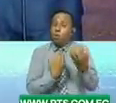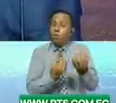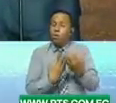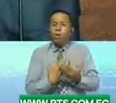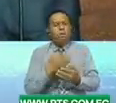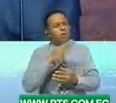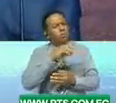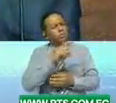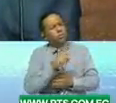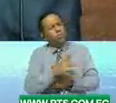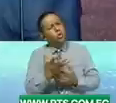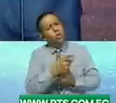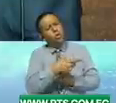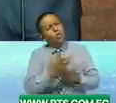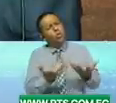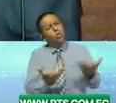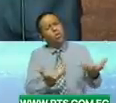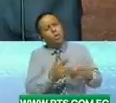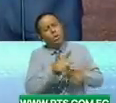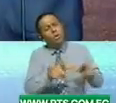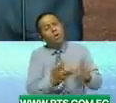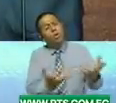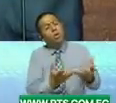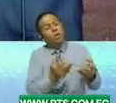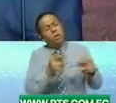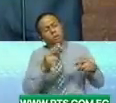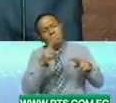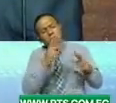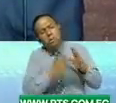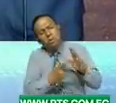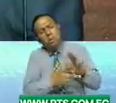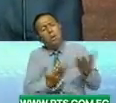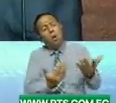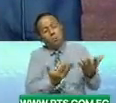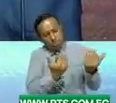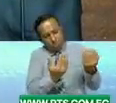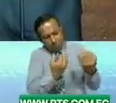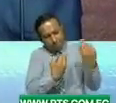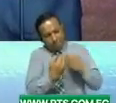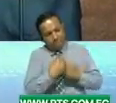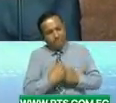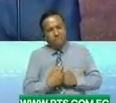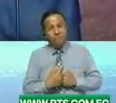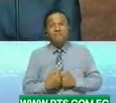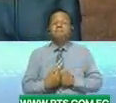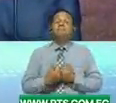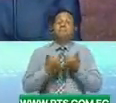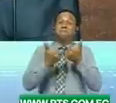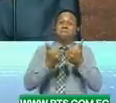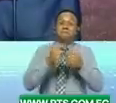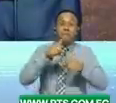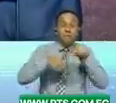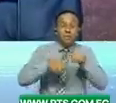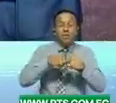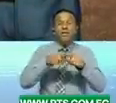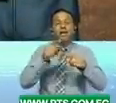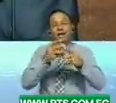dónde te encuentras y qué novedades nos tienes? Adelante. Andalía amables